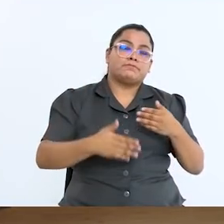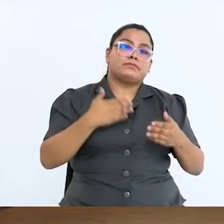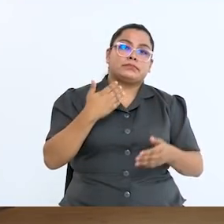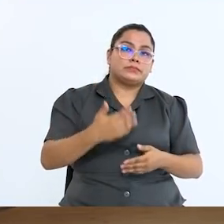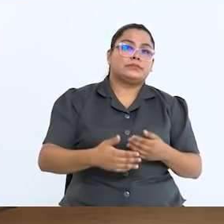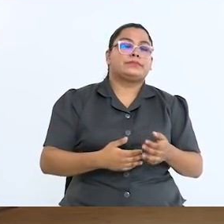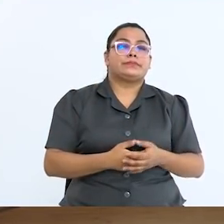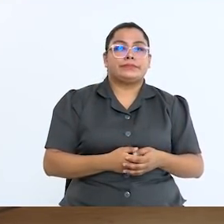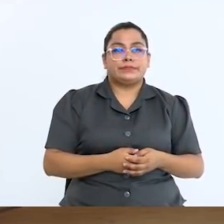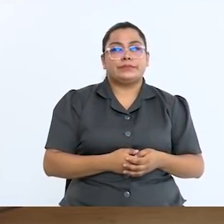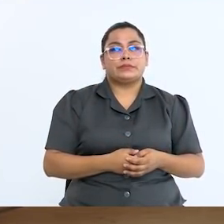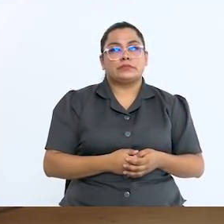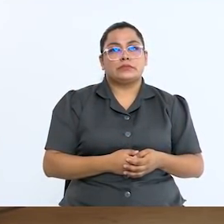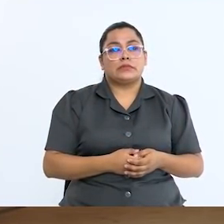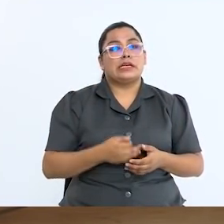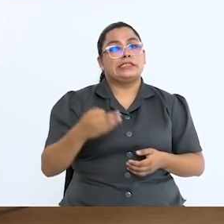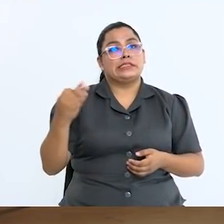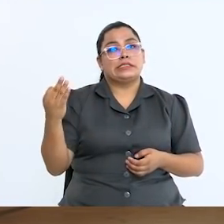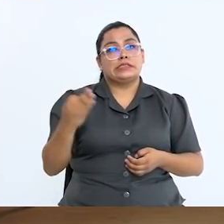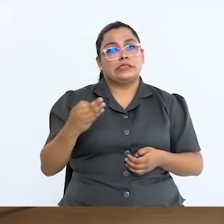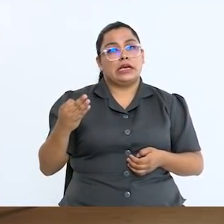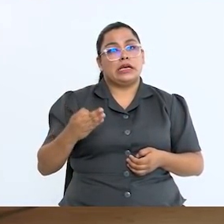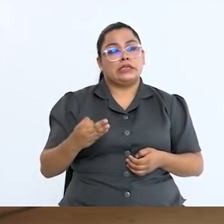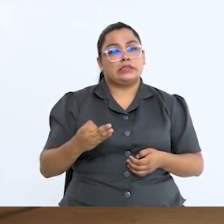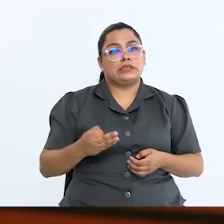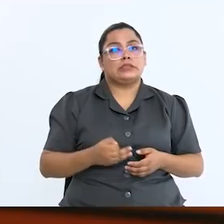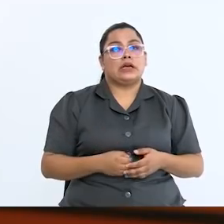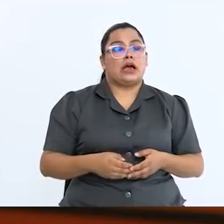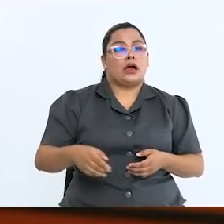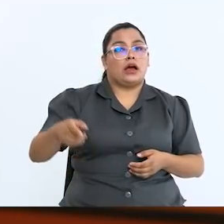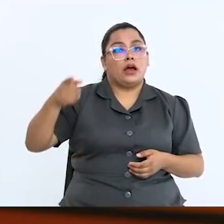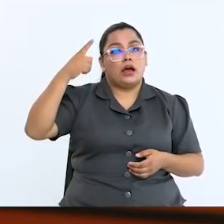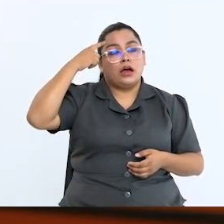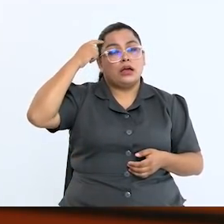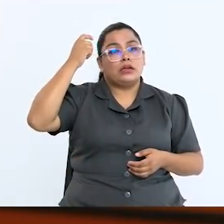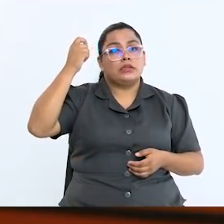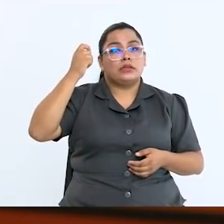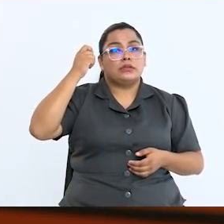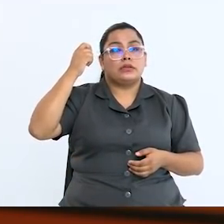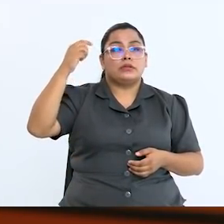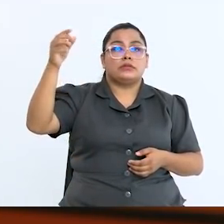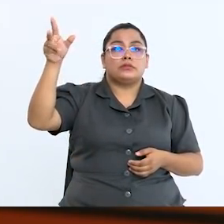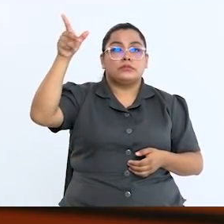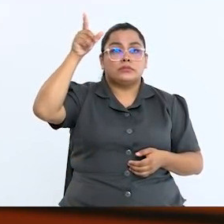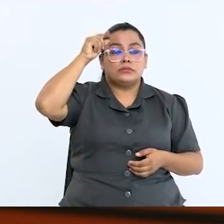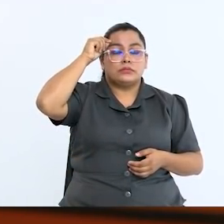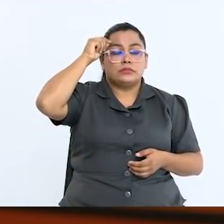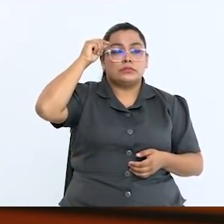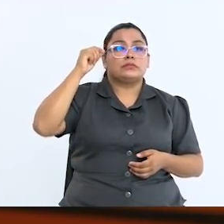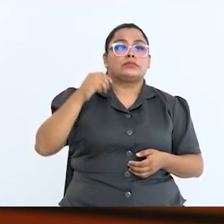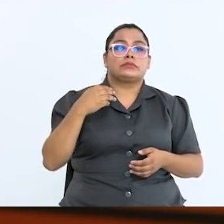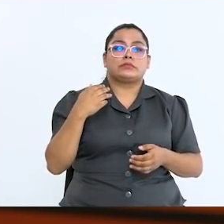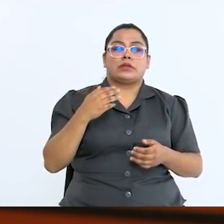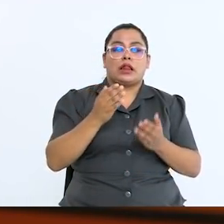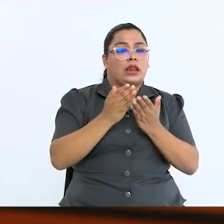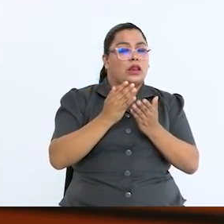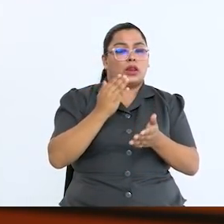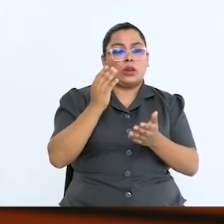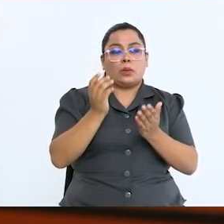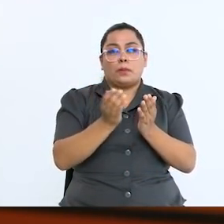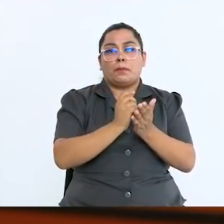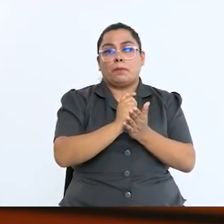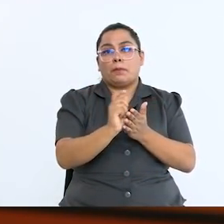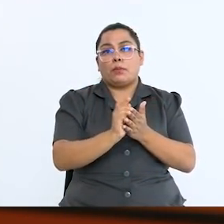un proceso que es necesario hacer metacognición, es decir, que el niño esté consciente de la lectura y la escritura, es